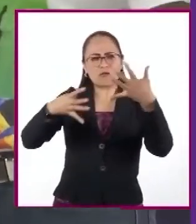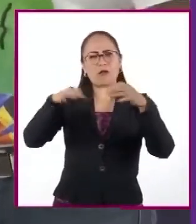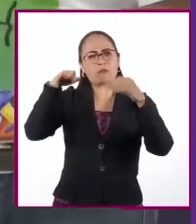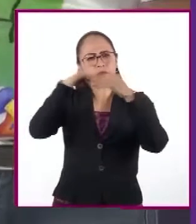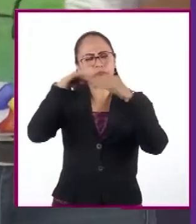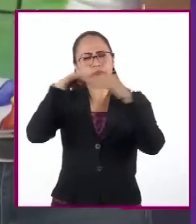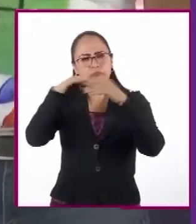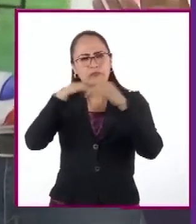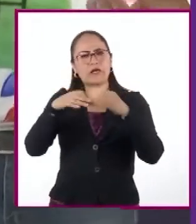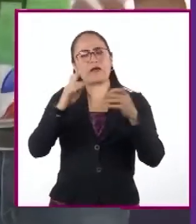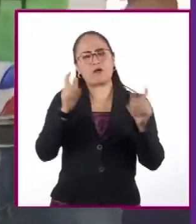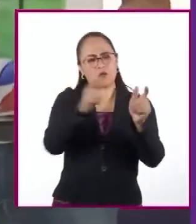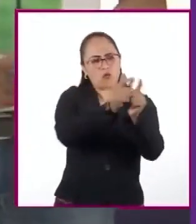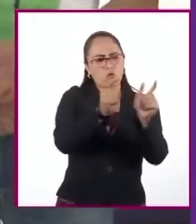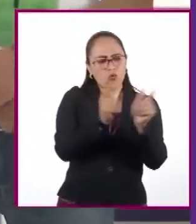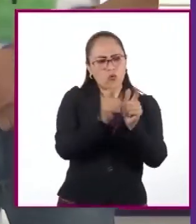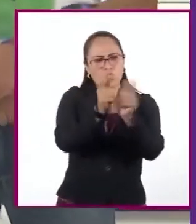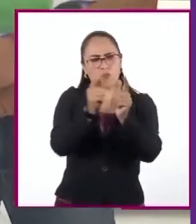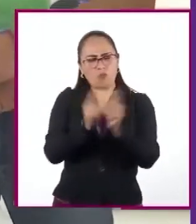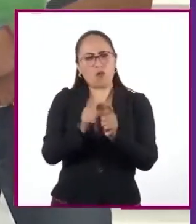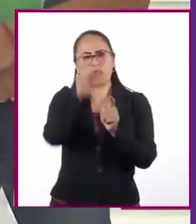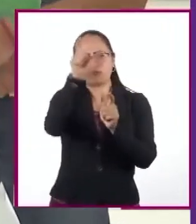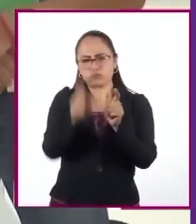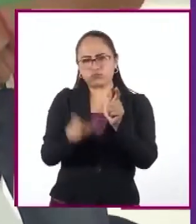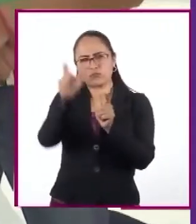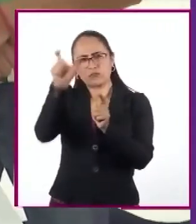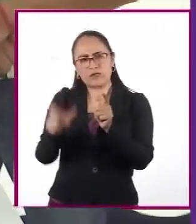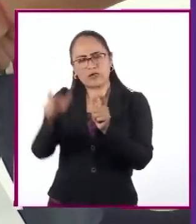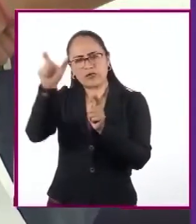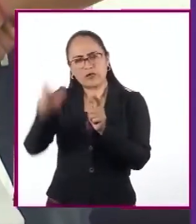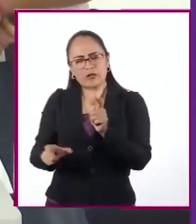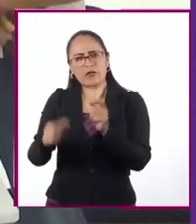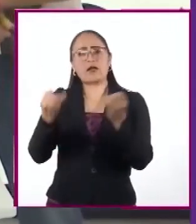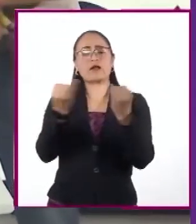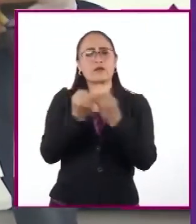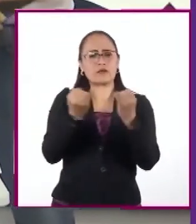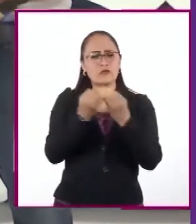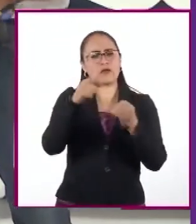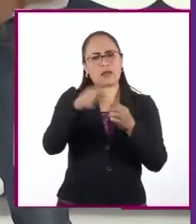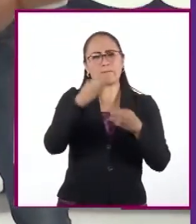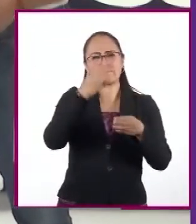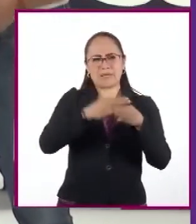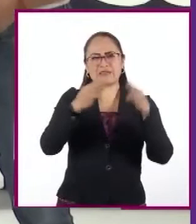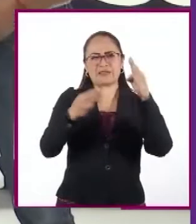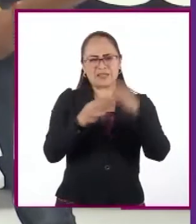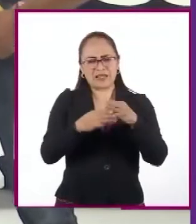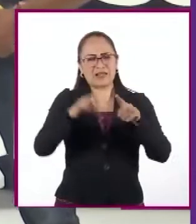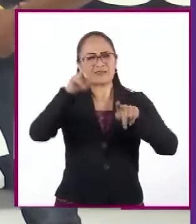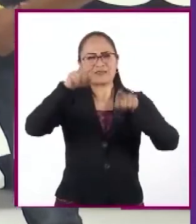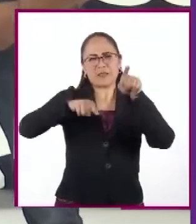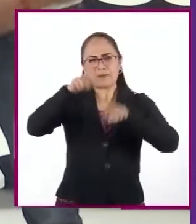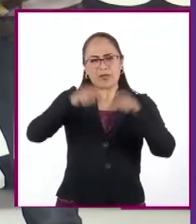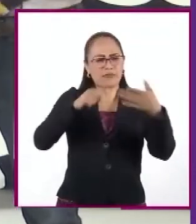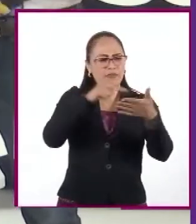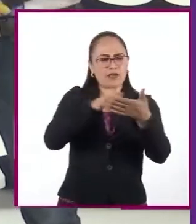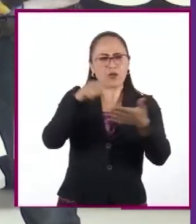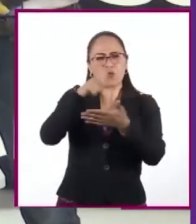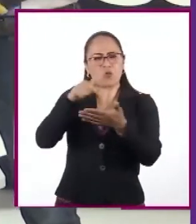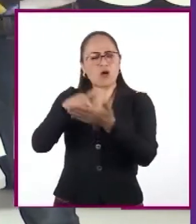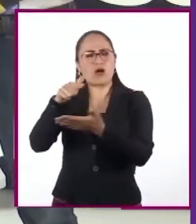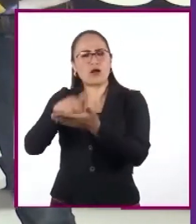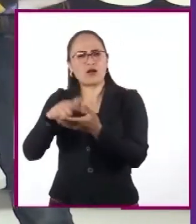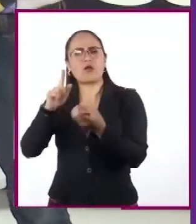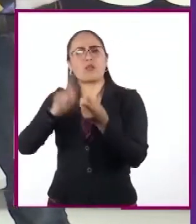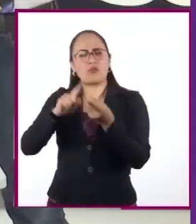grupos y periodos. Finalmente, de acuerdo con la posición que ocupen los elementos químicos en la tabla periódica, identificarán la tendencia